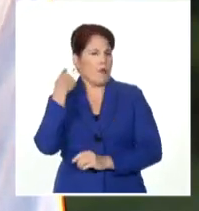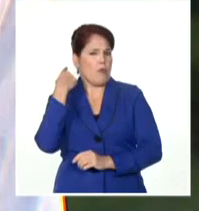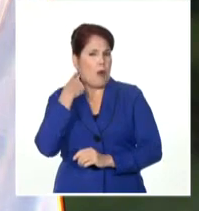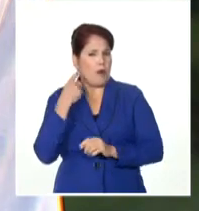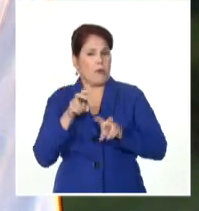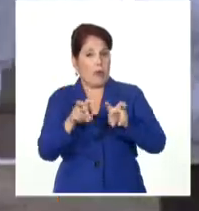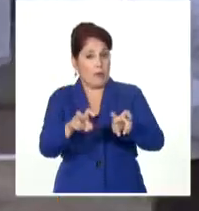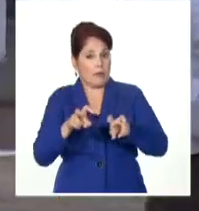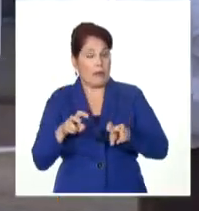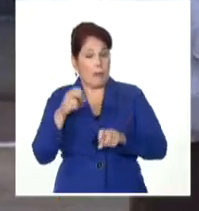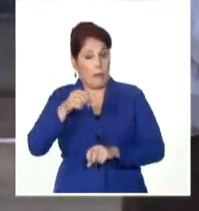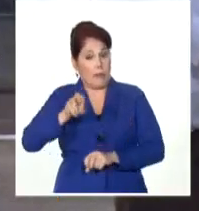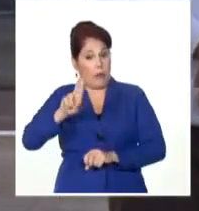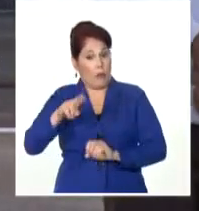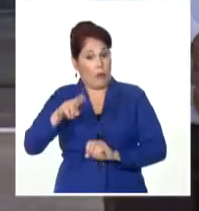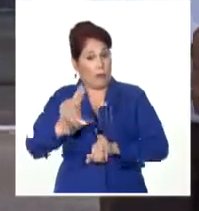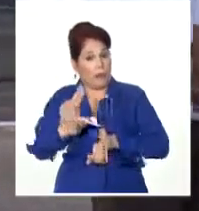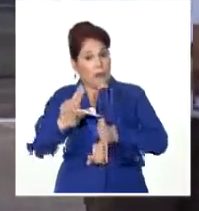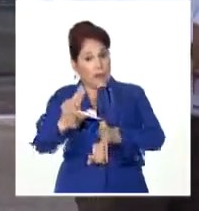Asamblea General de la ONU.